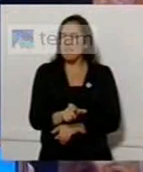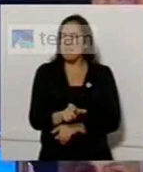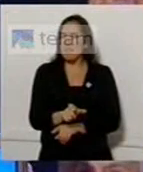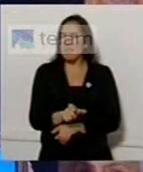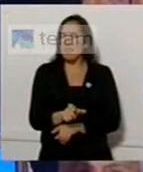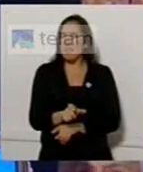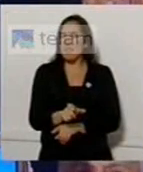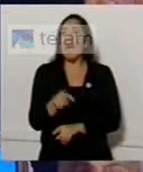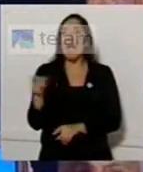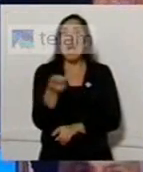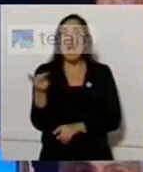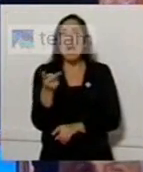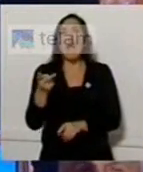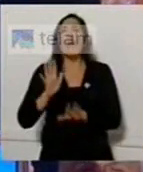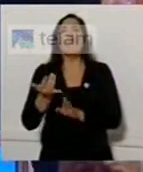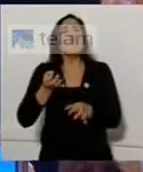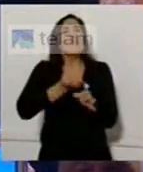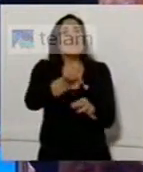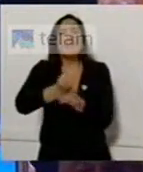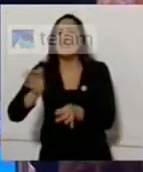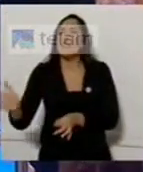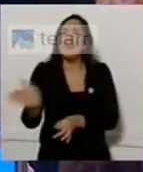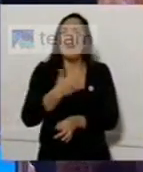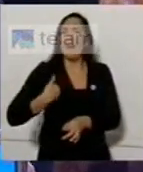que les enseñaron a los argentinos